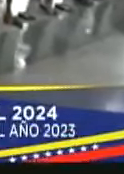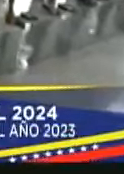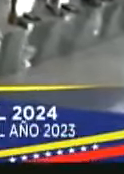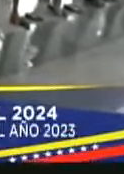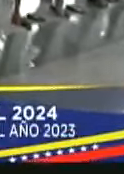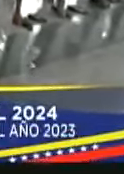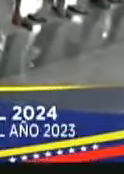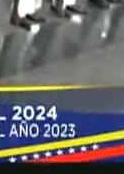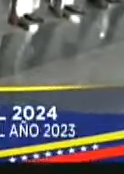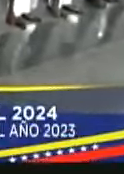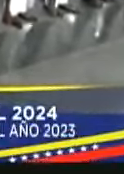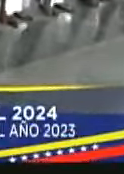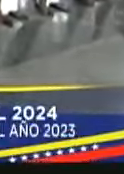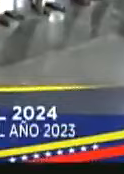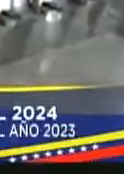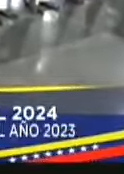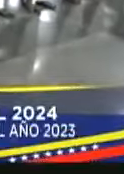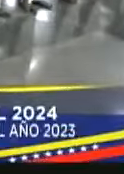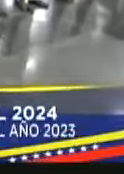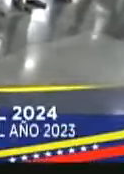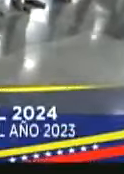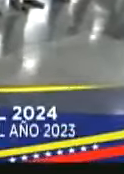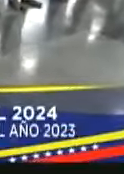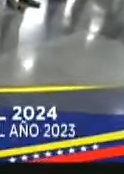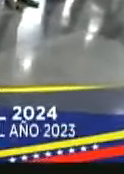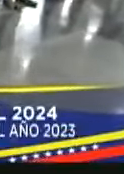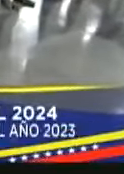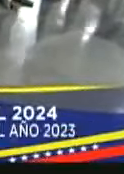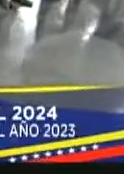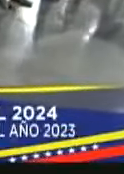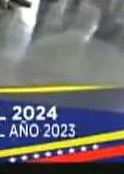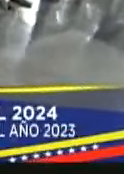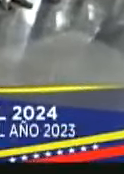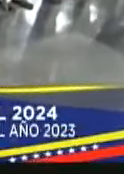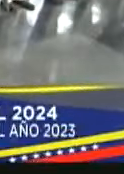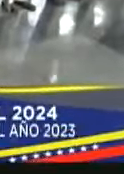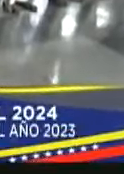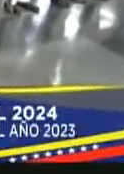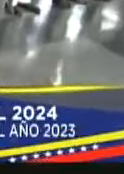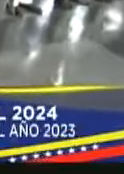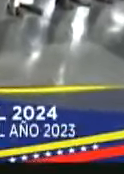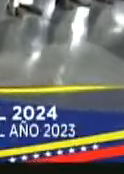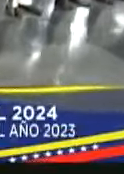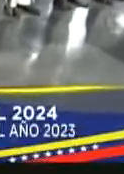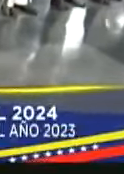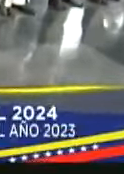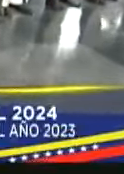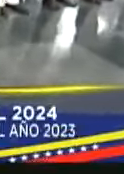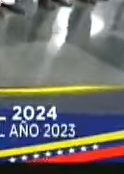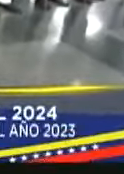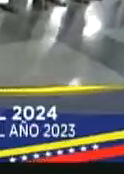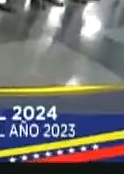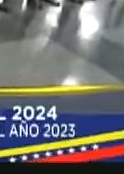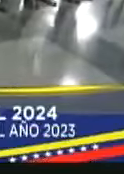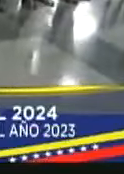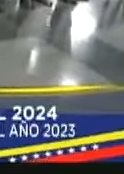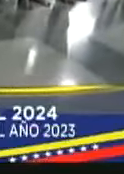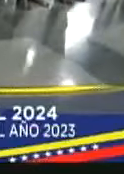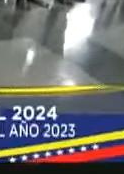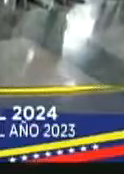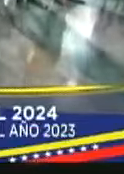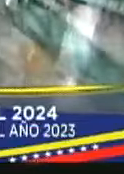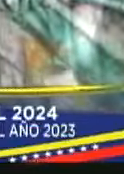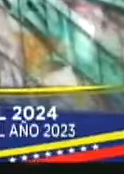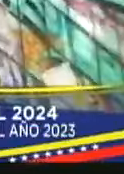453.988 decisiones dictadas. Daba un balance también sobre todas las actividades, el empeño que hizo el Tribunal Supremo de